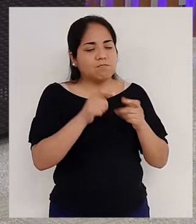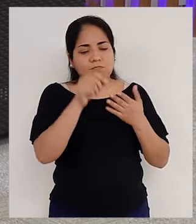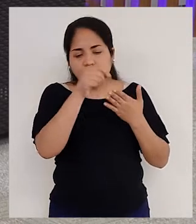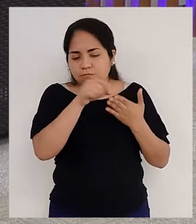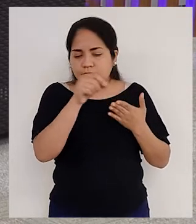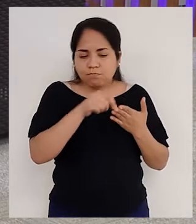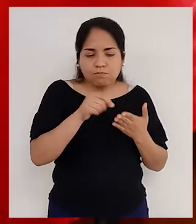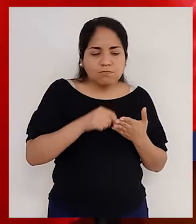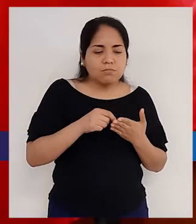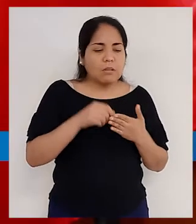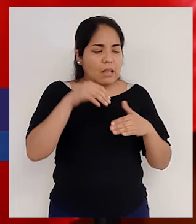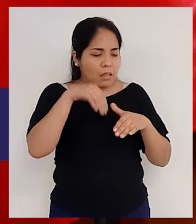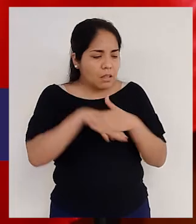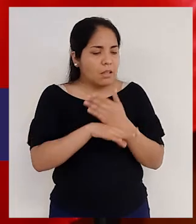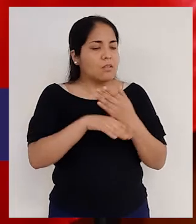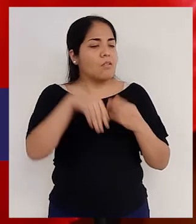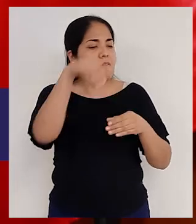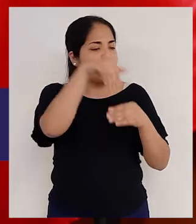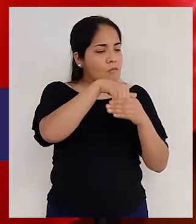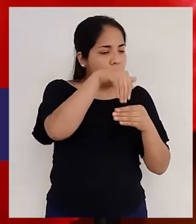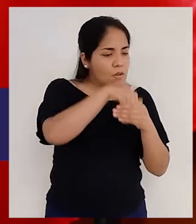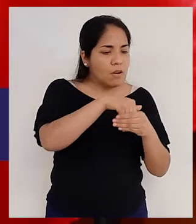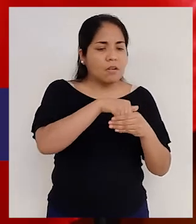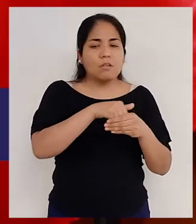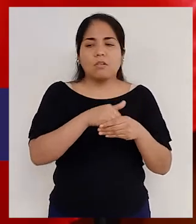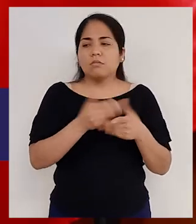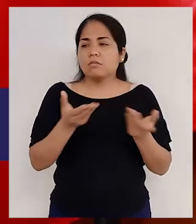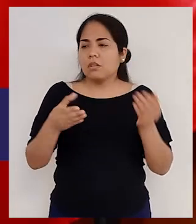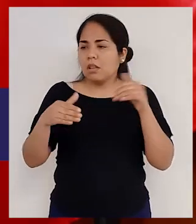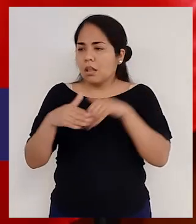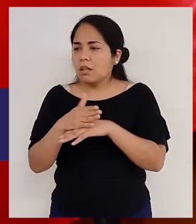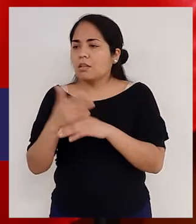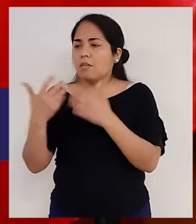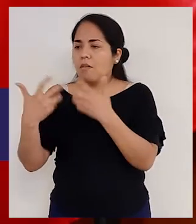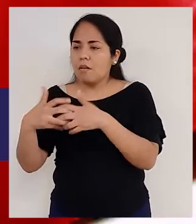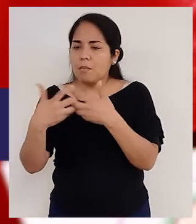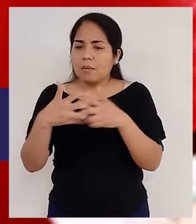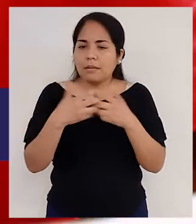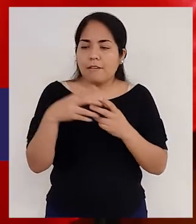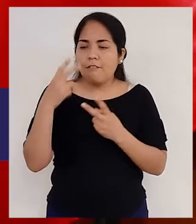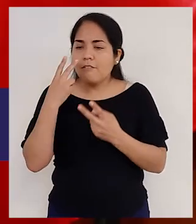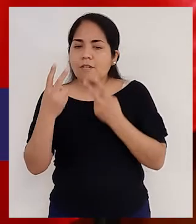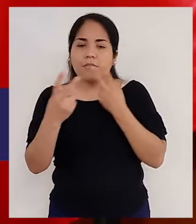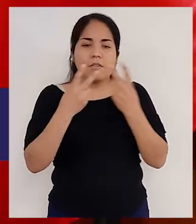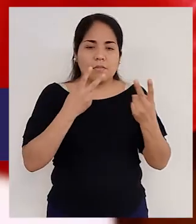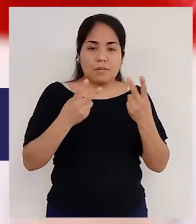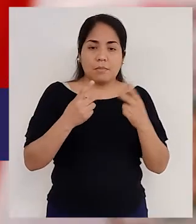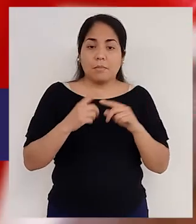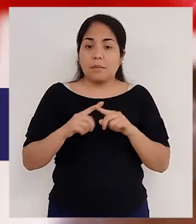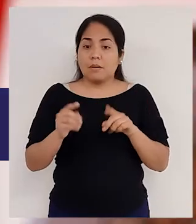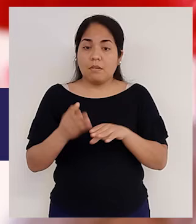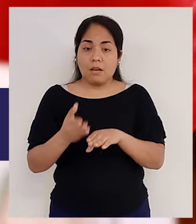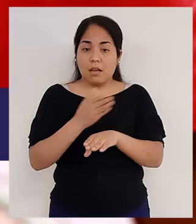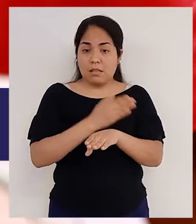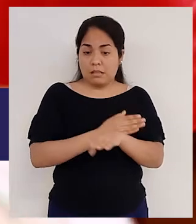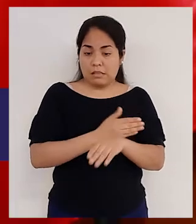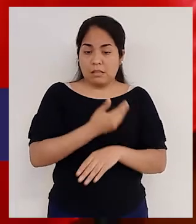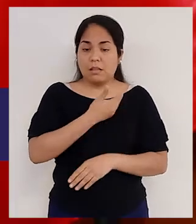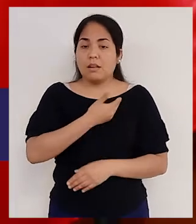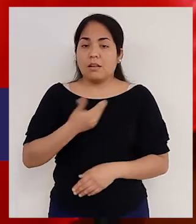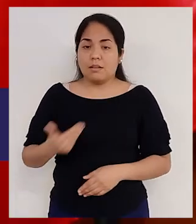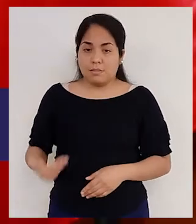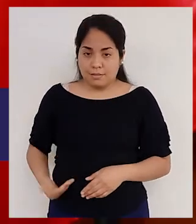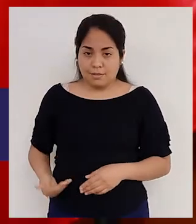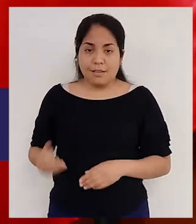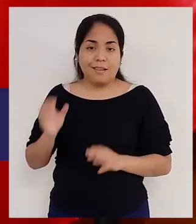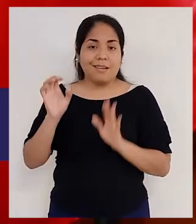que haya una fiscalización a los bancos, es necesario que haya una fiscalización a todas las empresas, pero primero tiene que